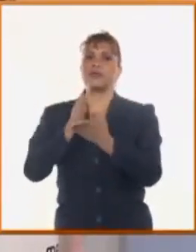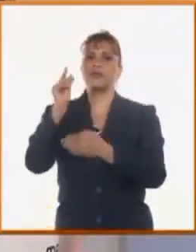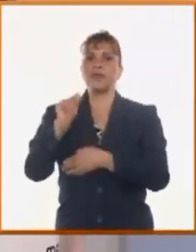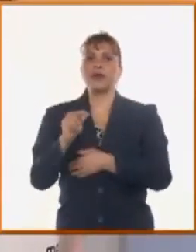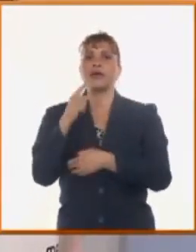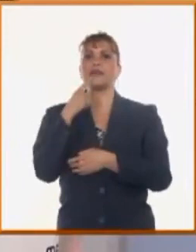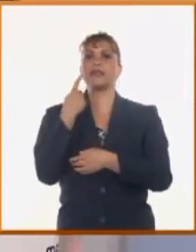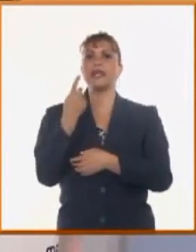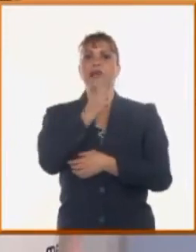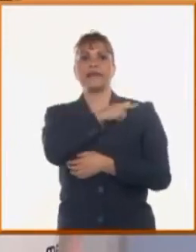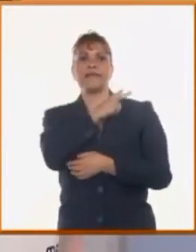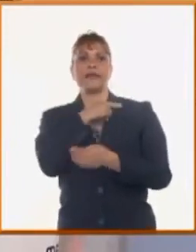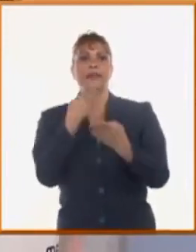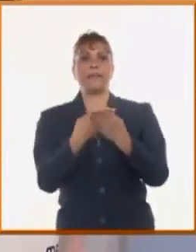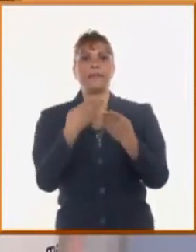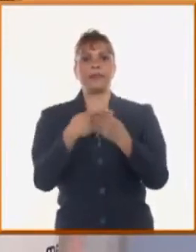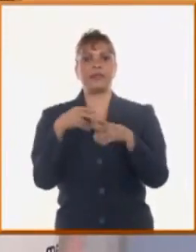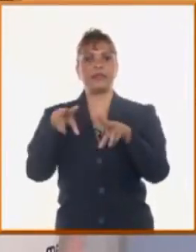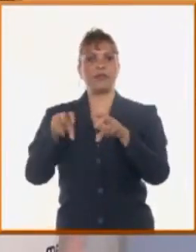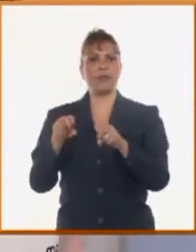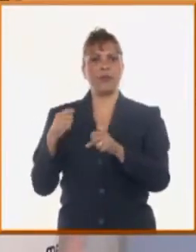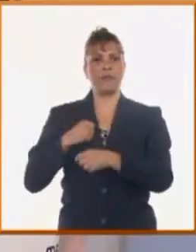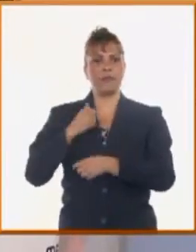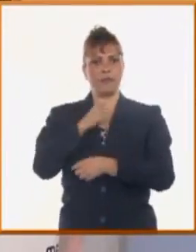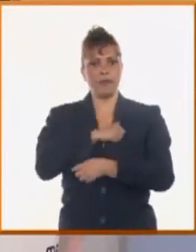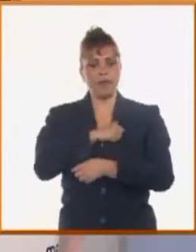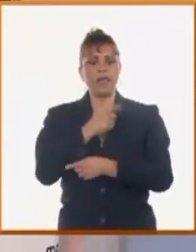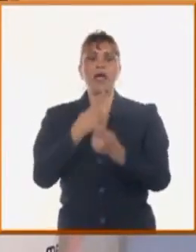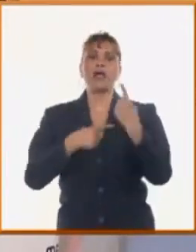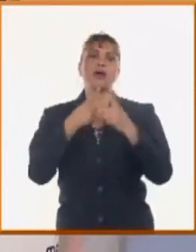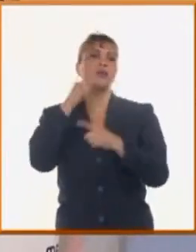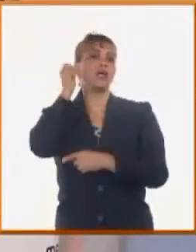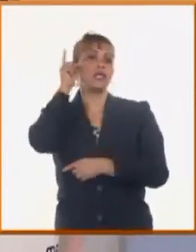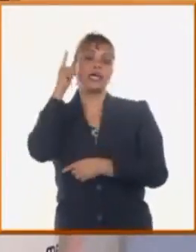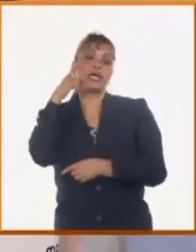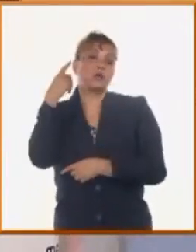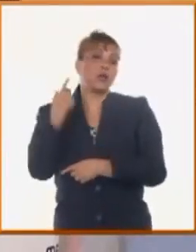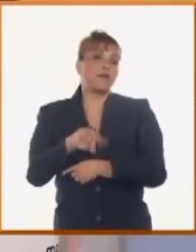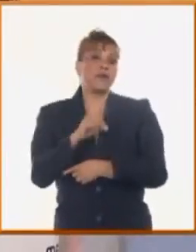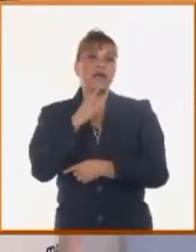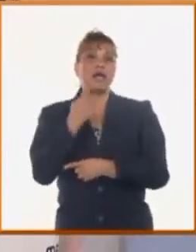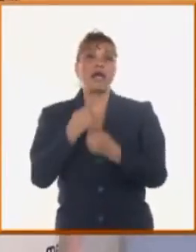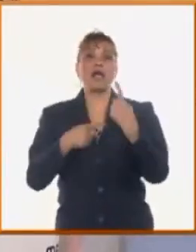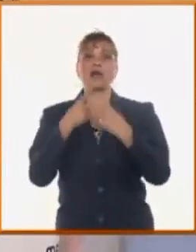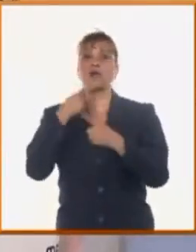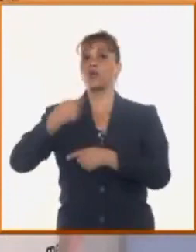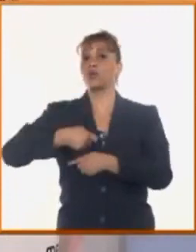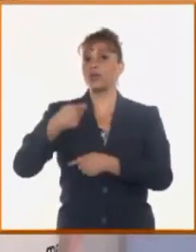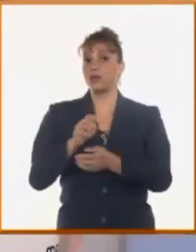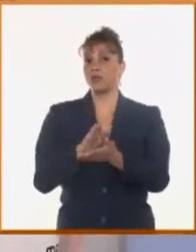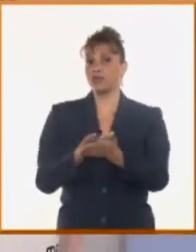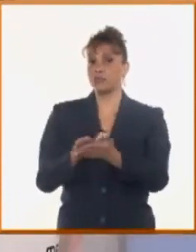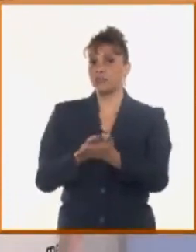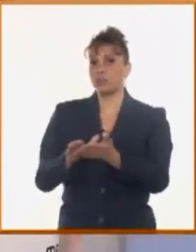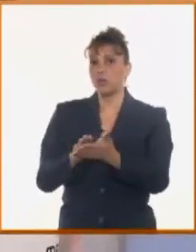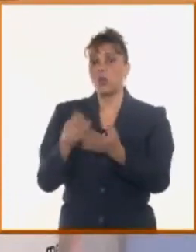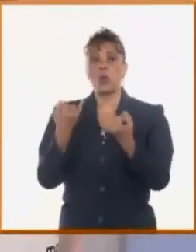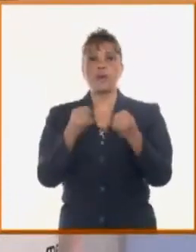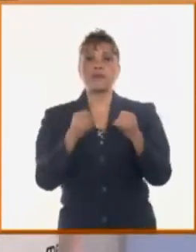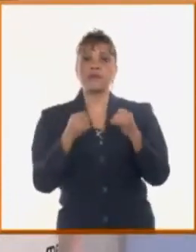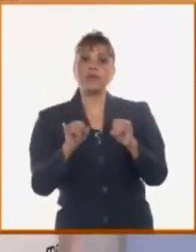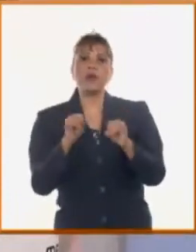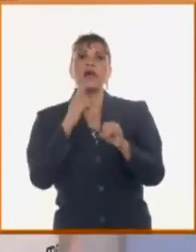emprendedores, o sea, aquellas ideas que quizás no tienen todavía una figura jurídica o individual que